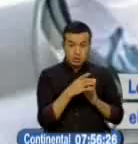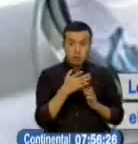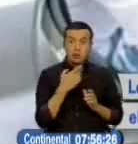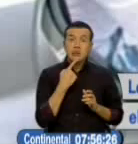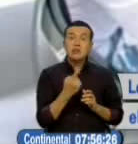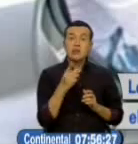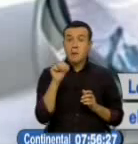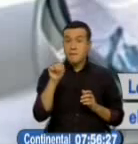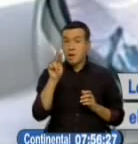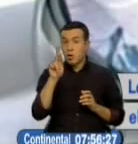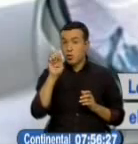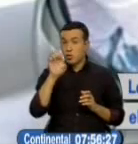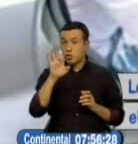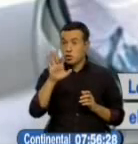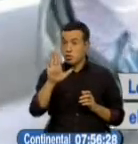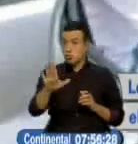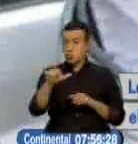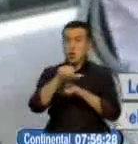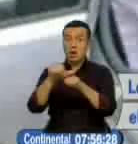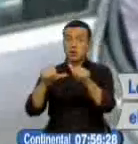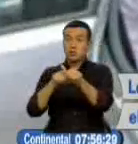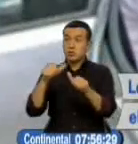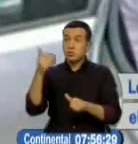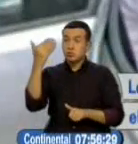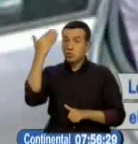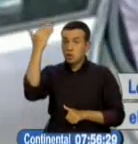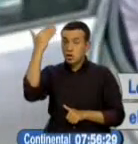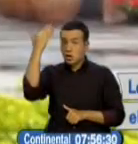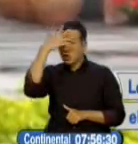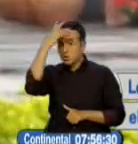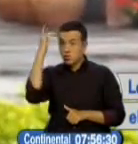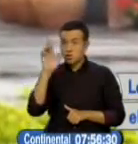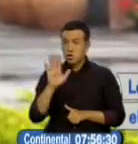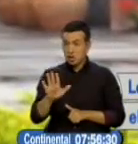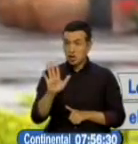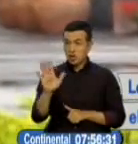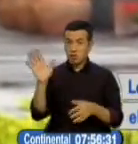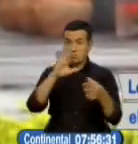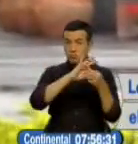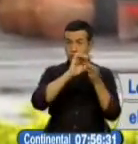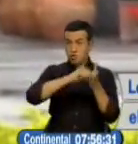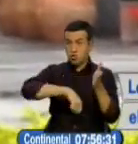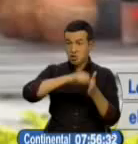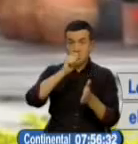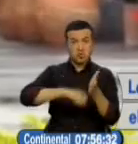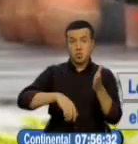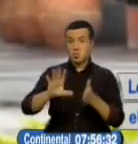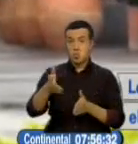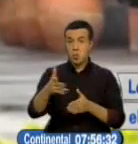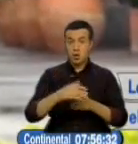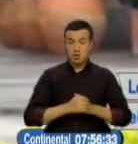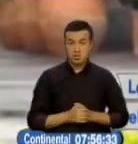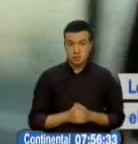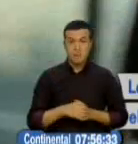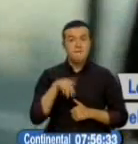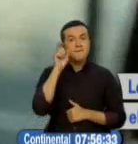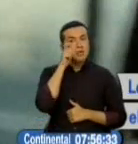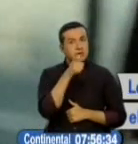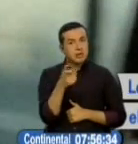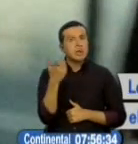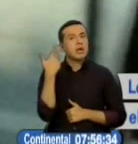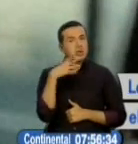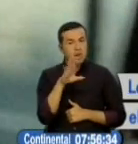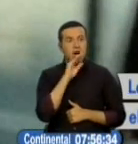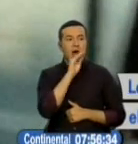T. actuaba como asesor del burgomaestre capitalino sin contar con vinculación contractual. Por tal motivo, la Fiscalía convocó a